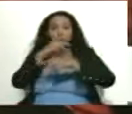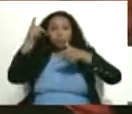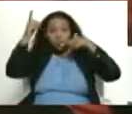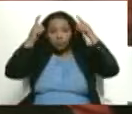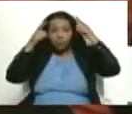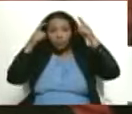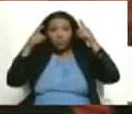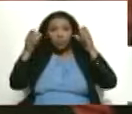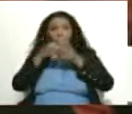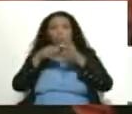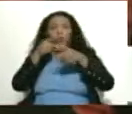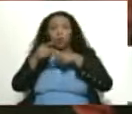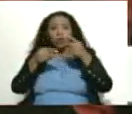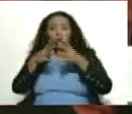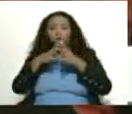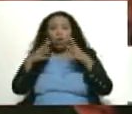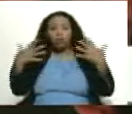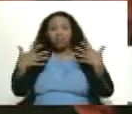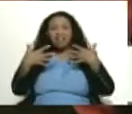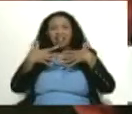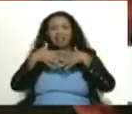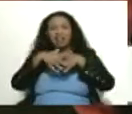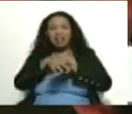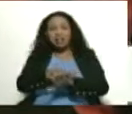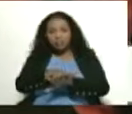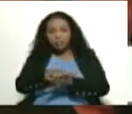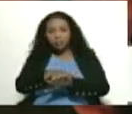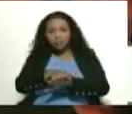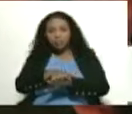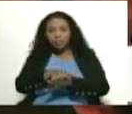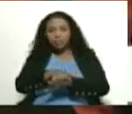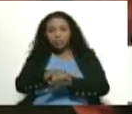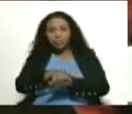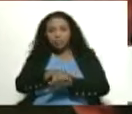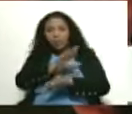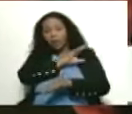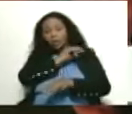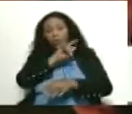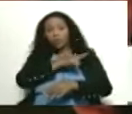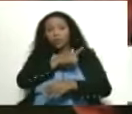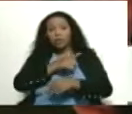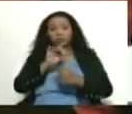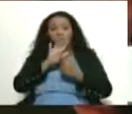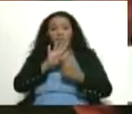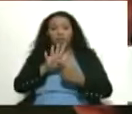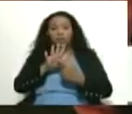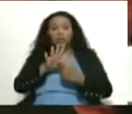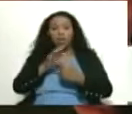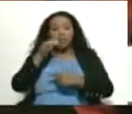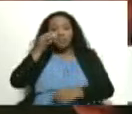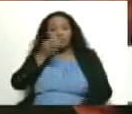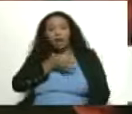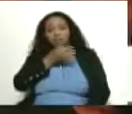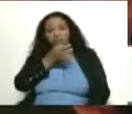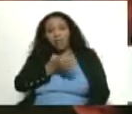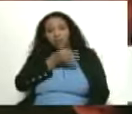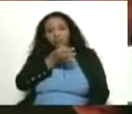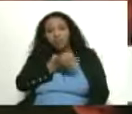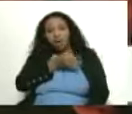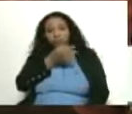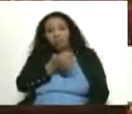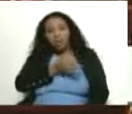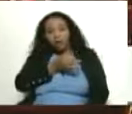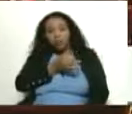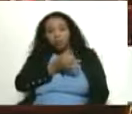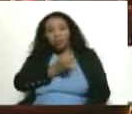partidos políticos, empresarios, rectores de universidades, daba al país una clase magistral donde nos daba los